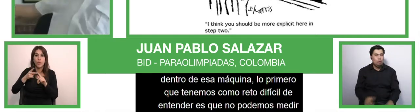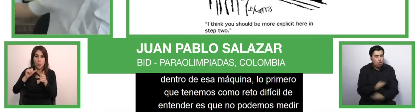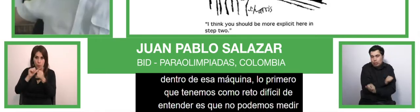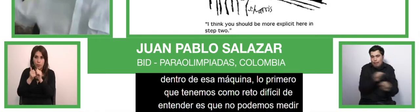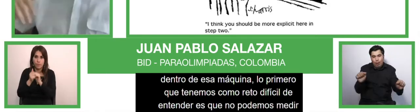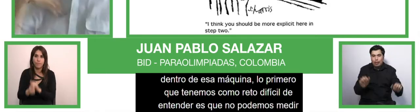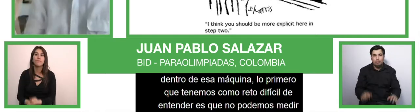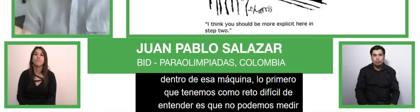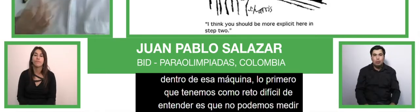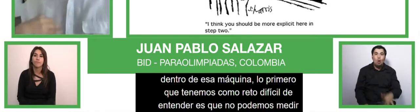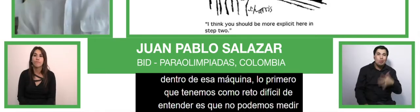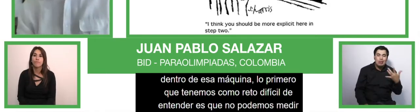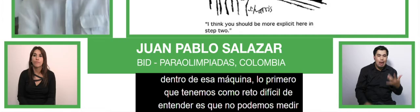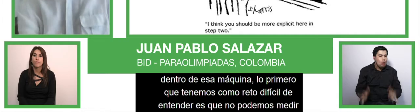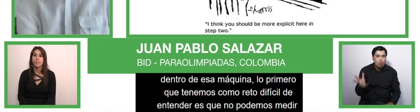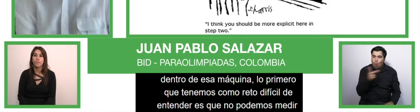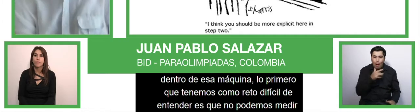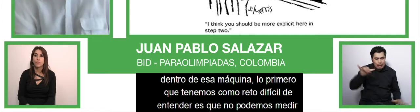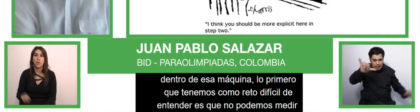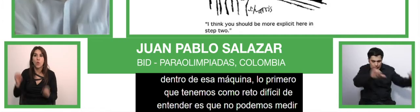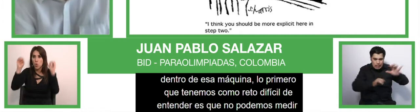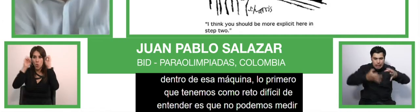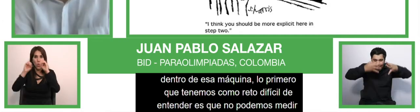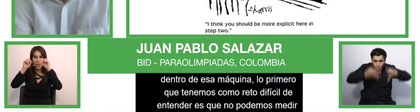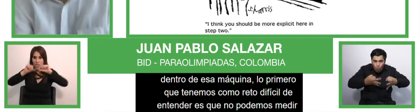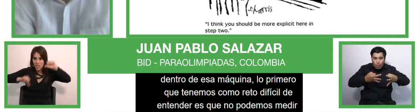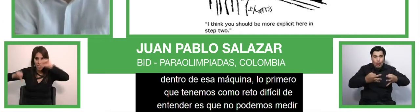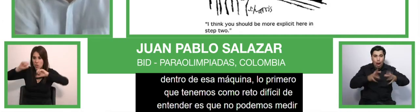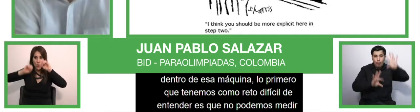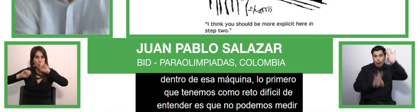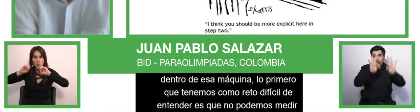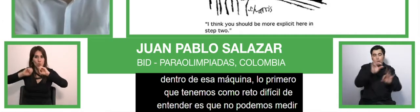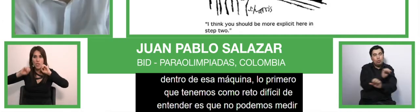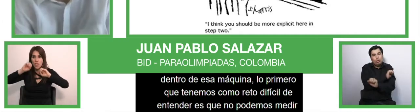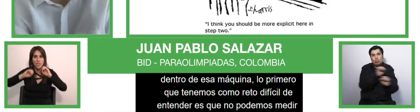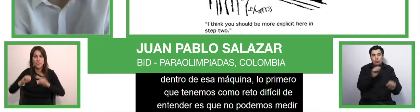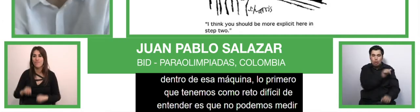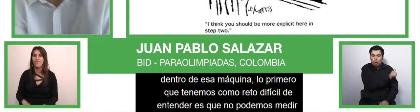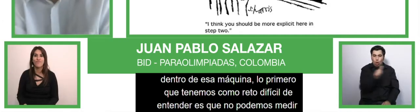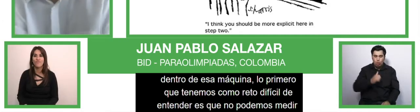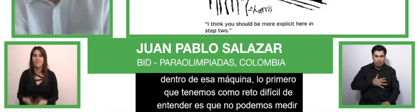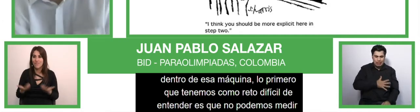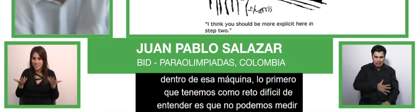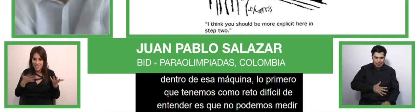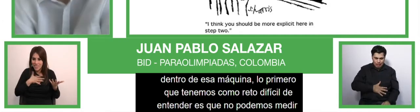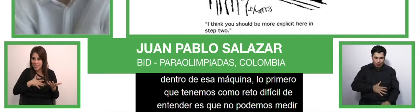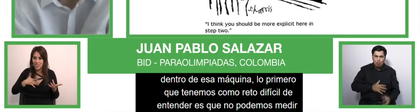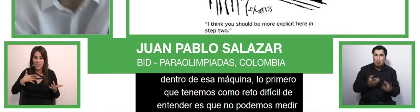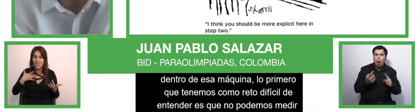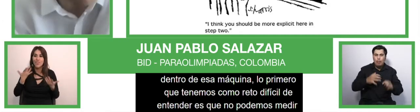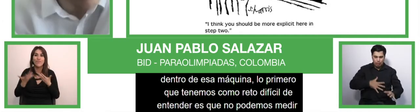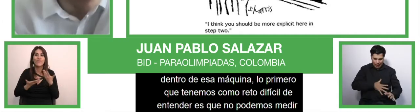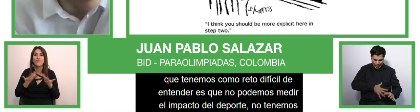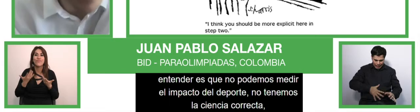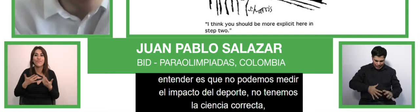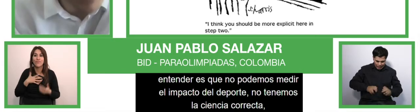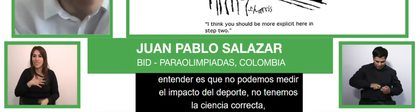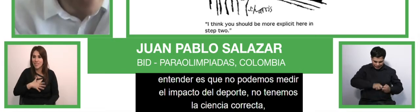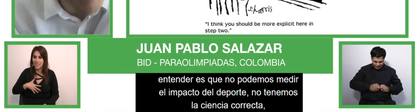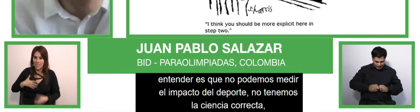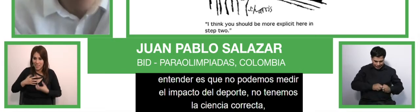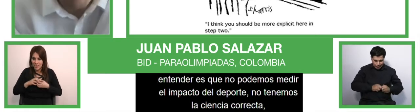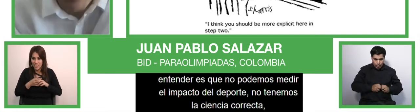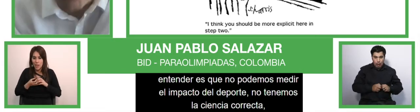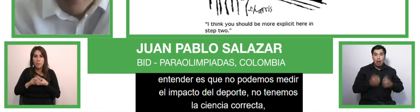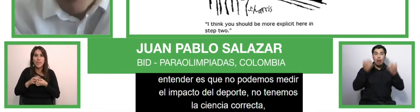decir, no tenemos la ciencia correcta. Sabemos, sentimos, todos tenemos entre la tripa la reflexión de que el deporte es una herramienta